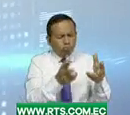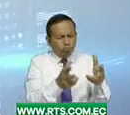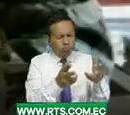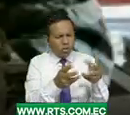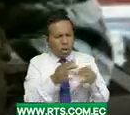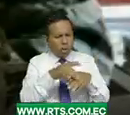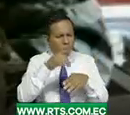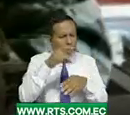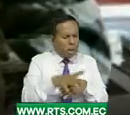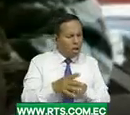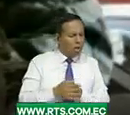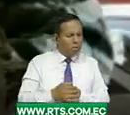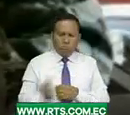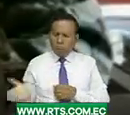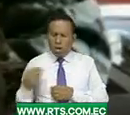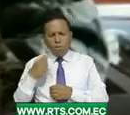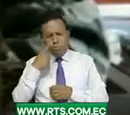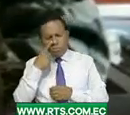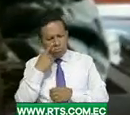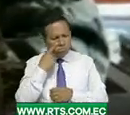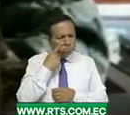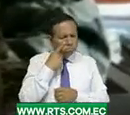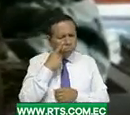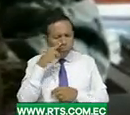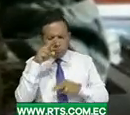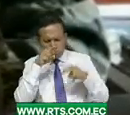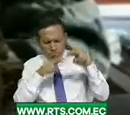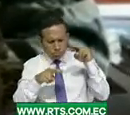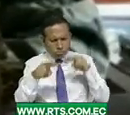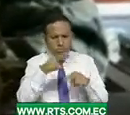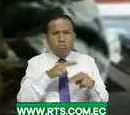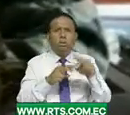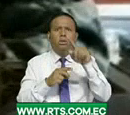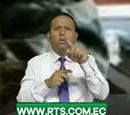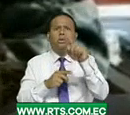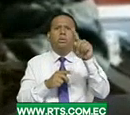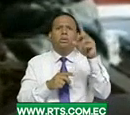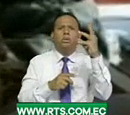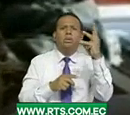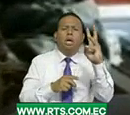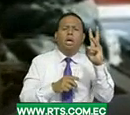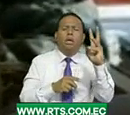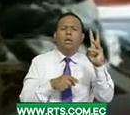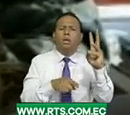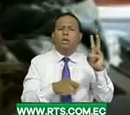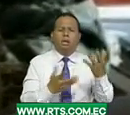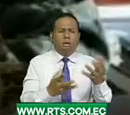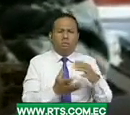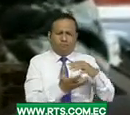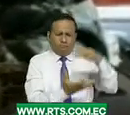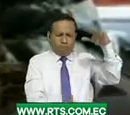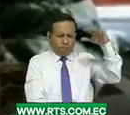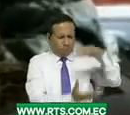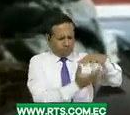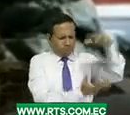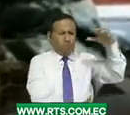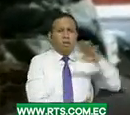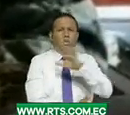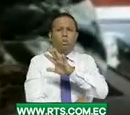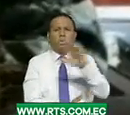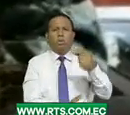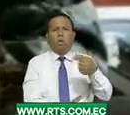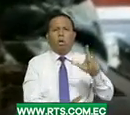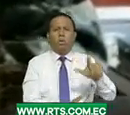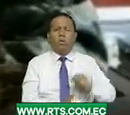Se pudo evidenciar que se encontraron 116 tanques con una capacidad de 55 galones. En su interior